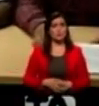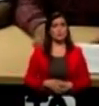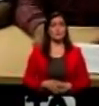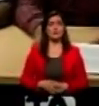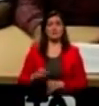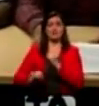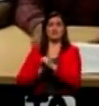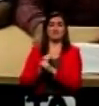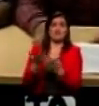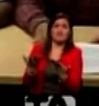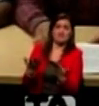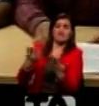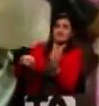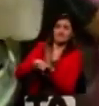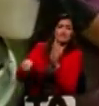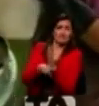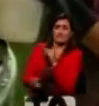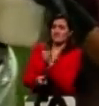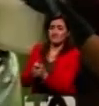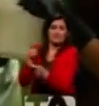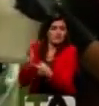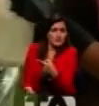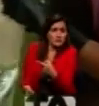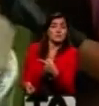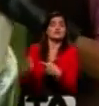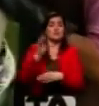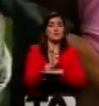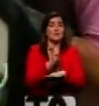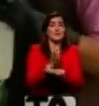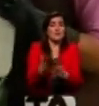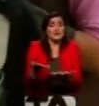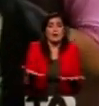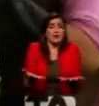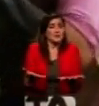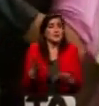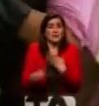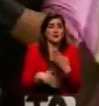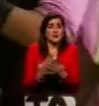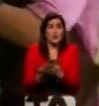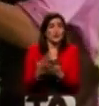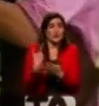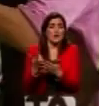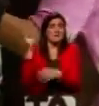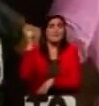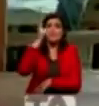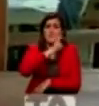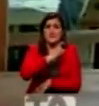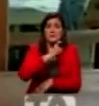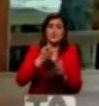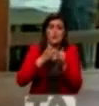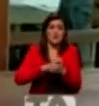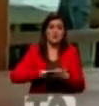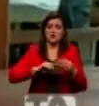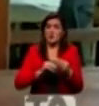escenario internacional poco favorable para la venta de la fruta. En Ecuador no se están dando las condiciones que permitan hacerle frente al problema, pues